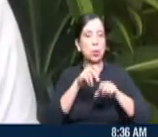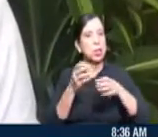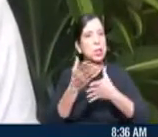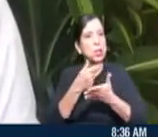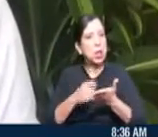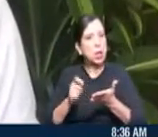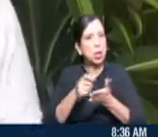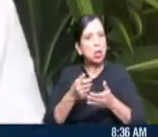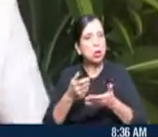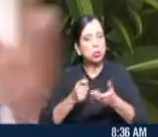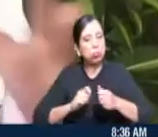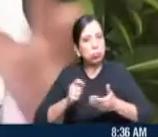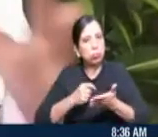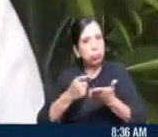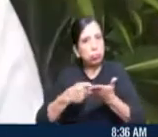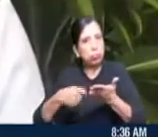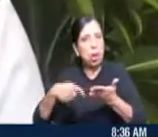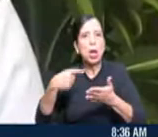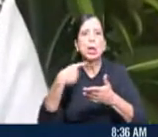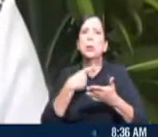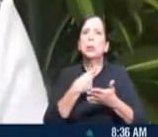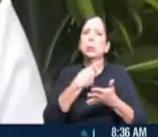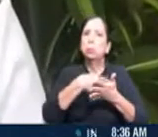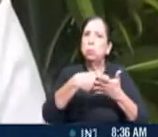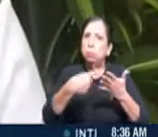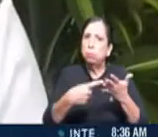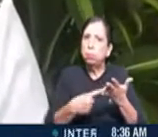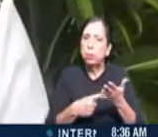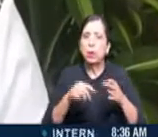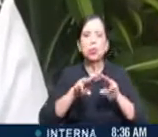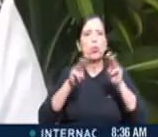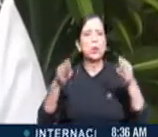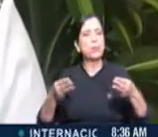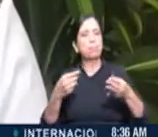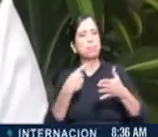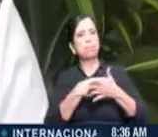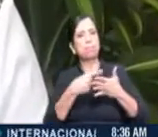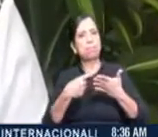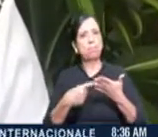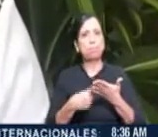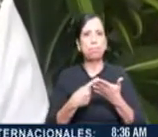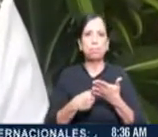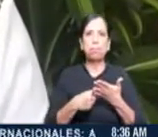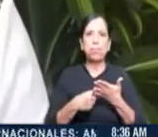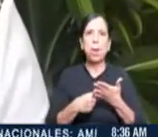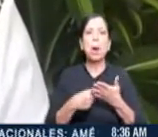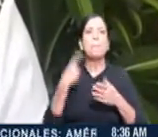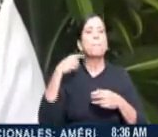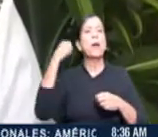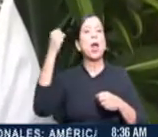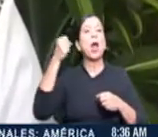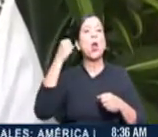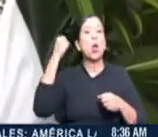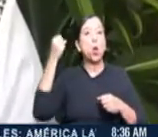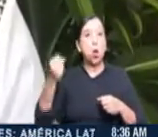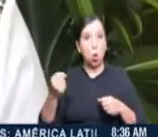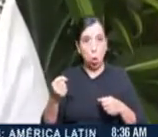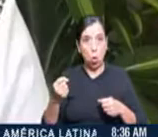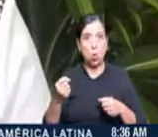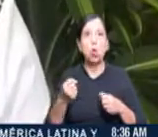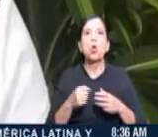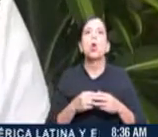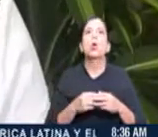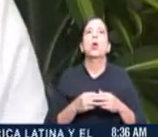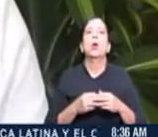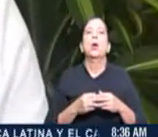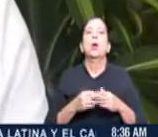trabajando en unas mesas de trabajo para identificar los actores clave en el proceso para lograr tener